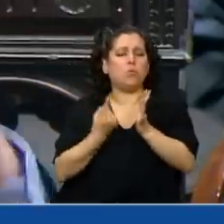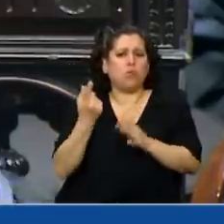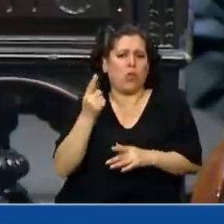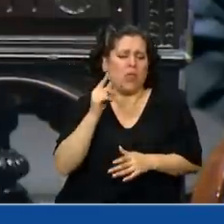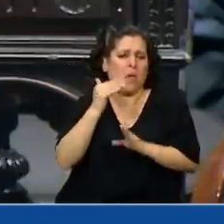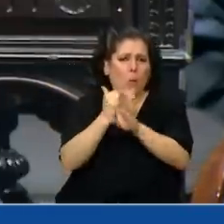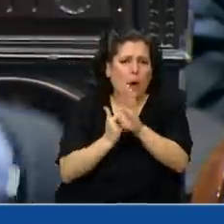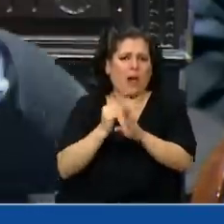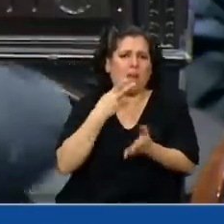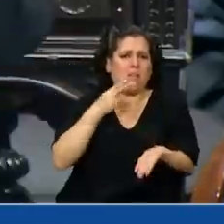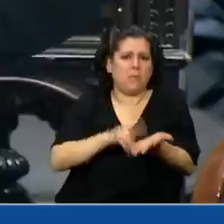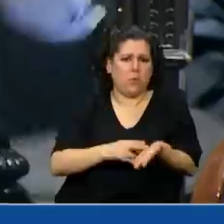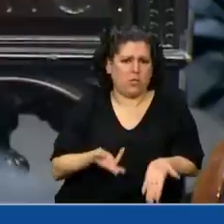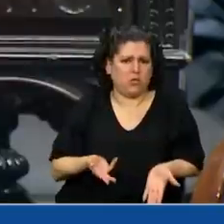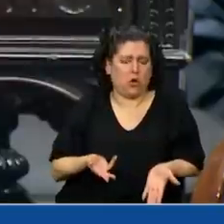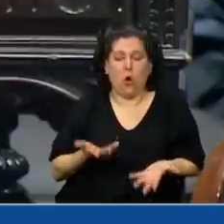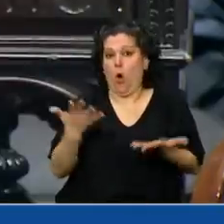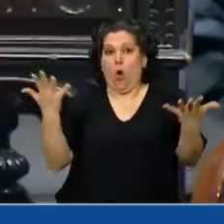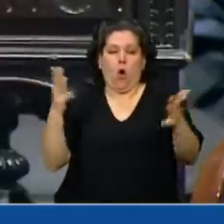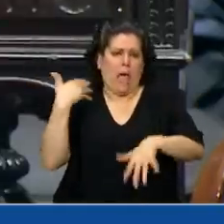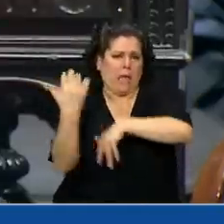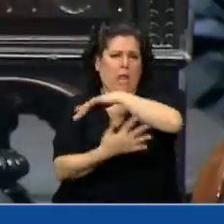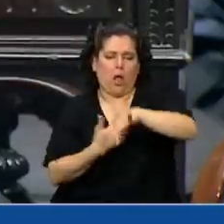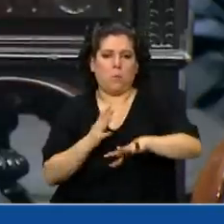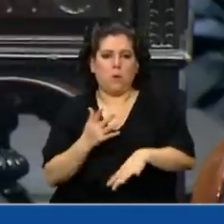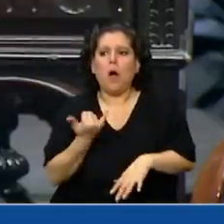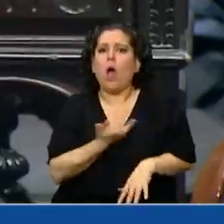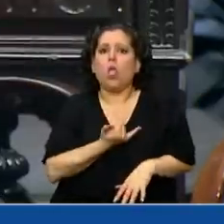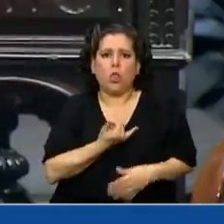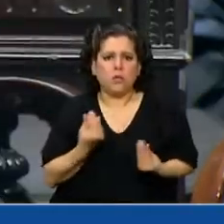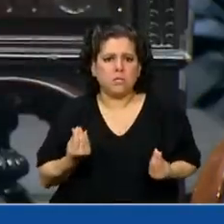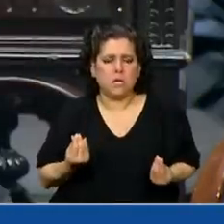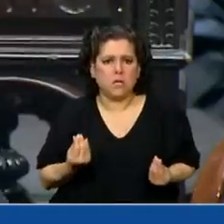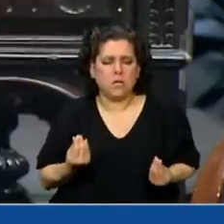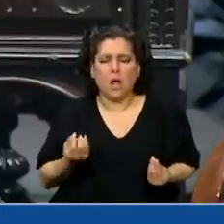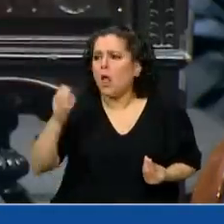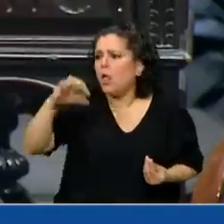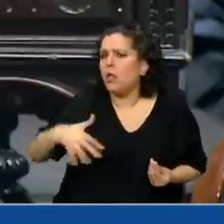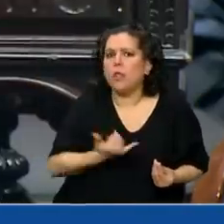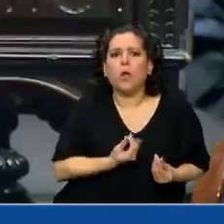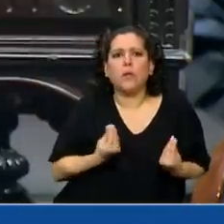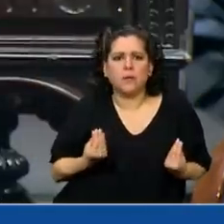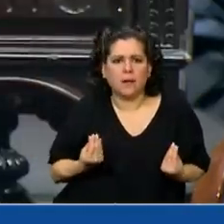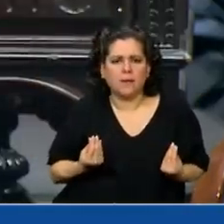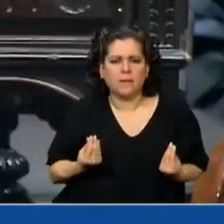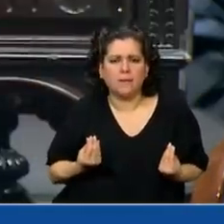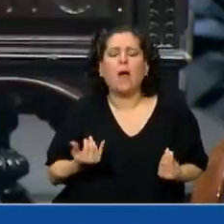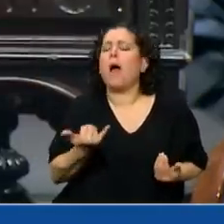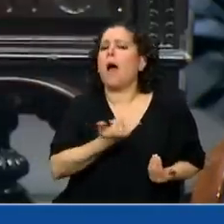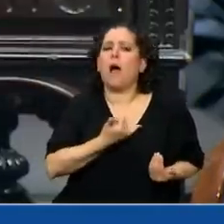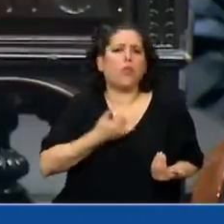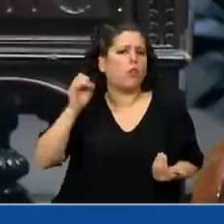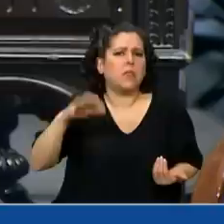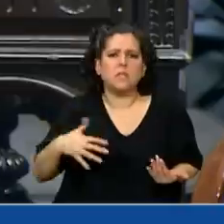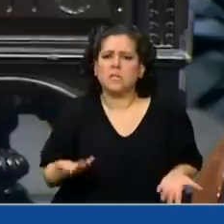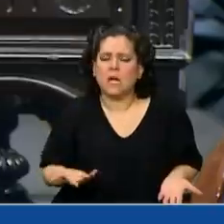de impuestos. Era un grito en el cielo. ¿A dónde están ahora? ¿A dónde están? ¿A dónde